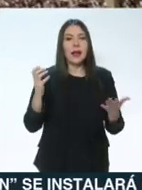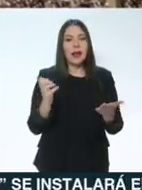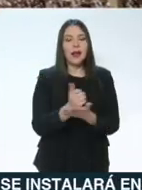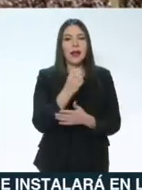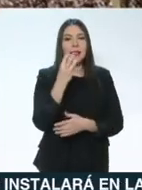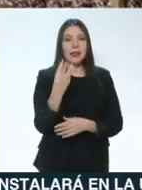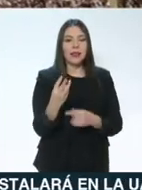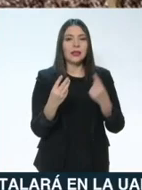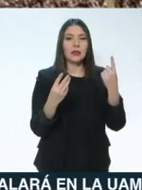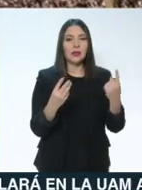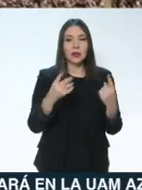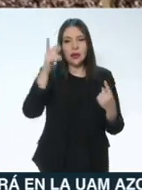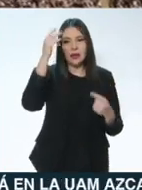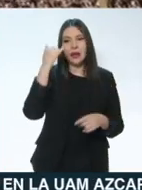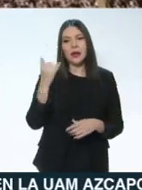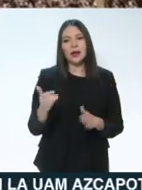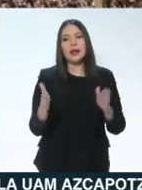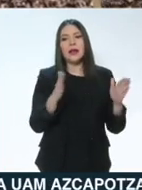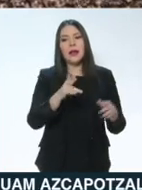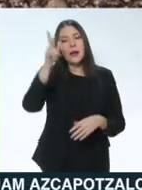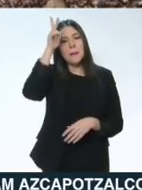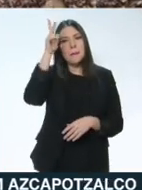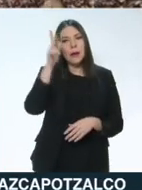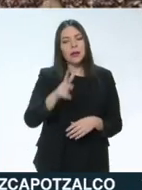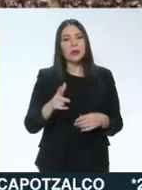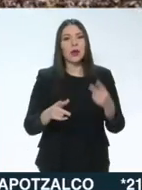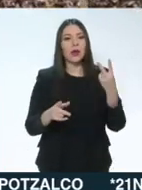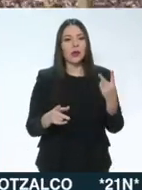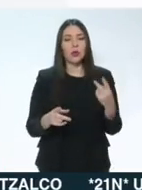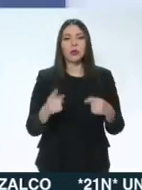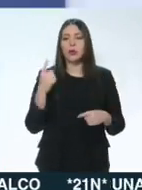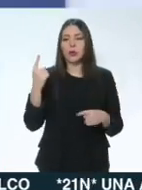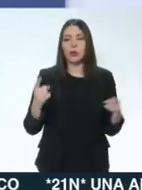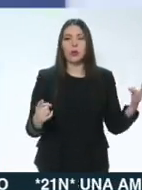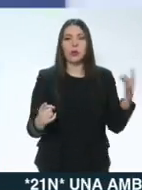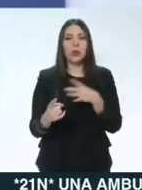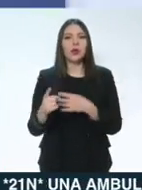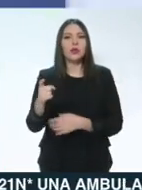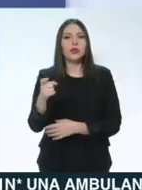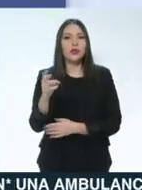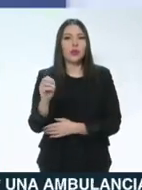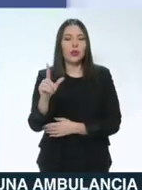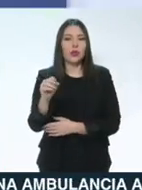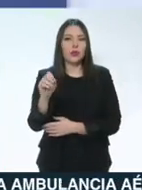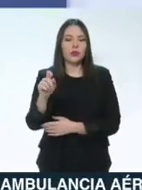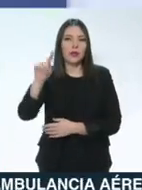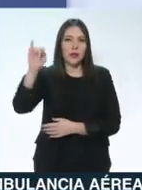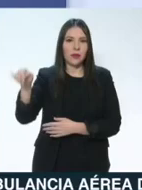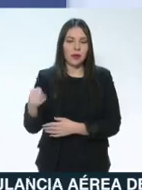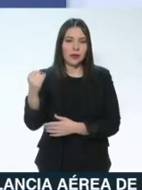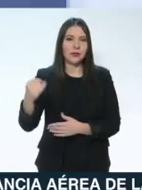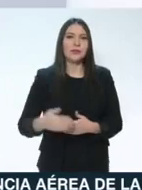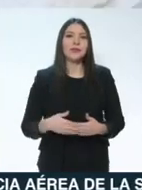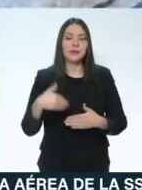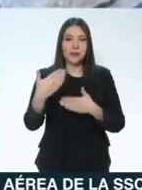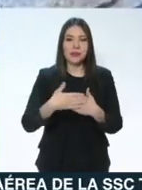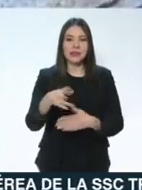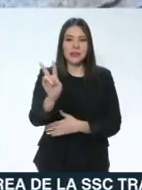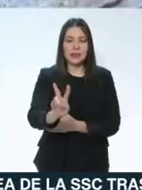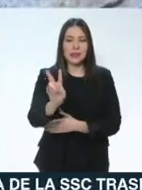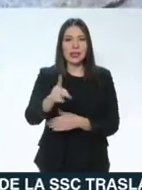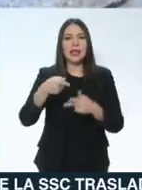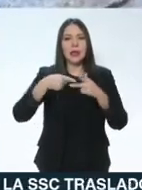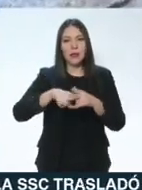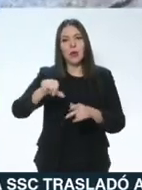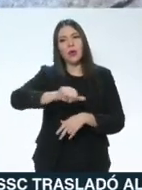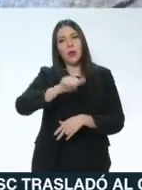en el Estadio Hidalgo venció 2-1 a Xolos de Tijuana. Y este viernes arrancará una jornada más de la Liga